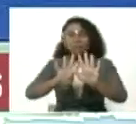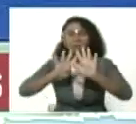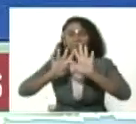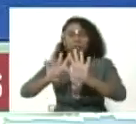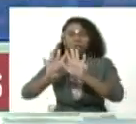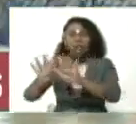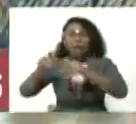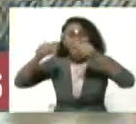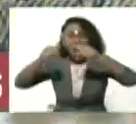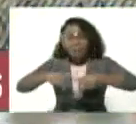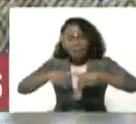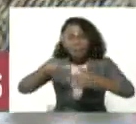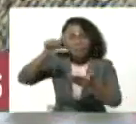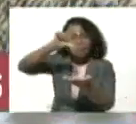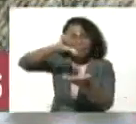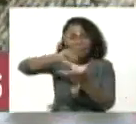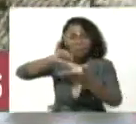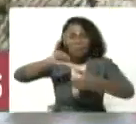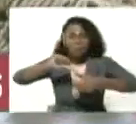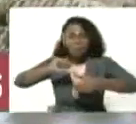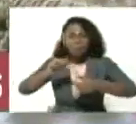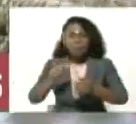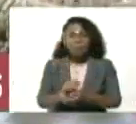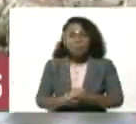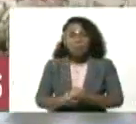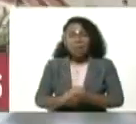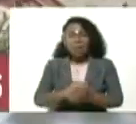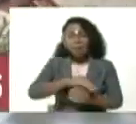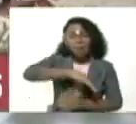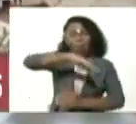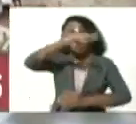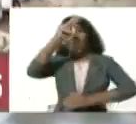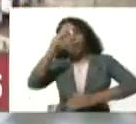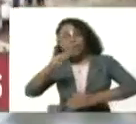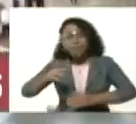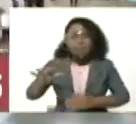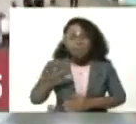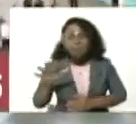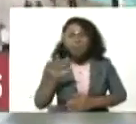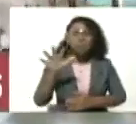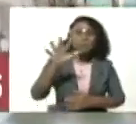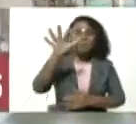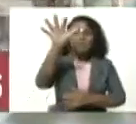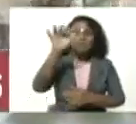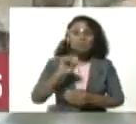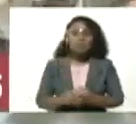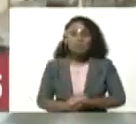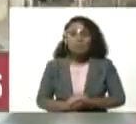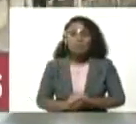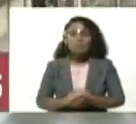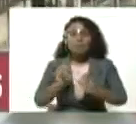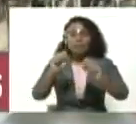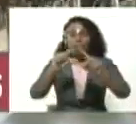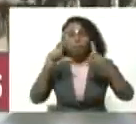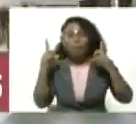1999 aquí en la región central, en la montaña del Guarayra Repano, de Galipán, de La